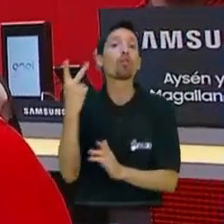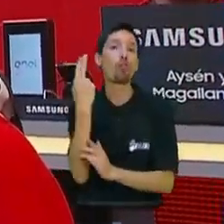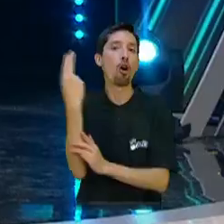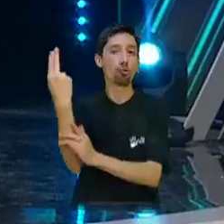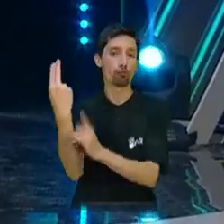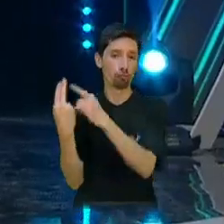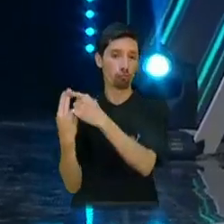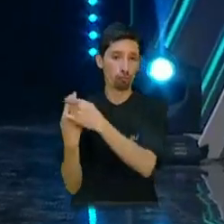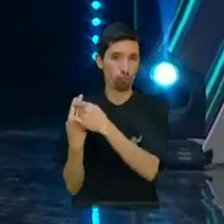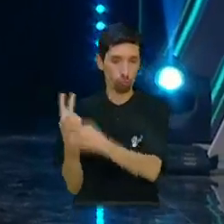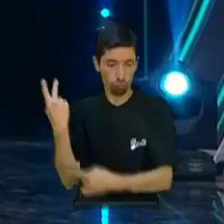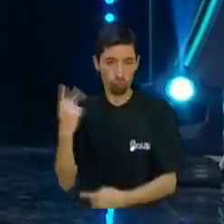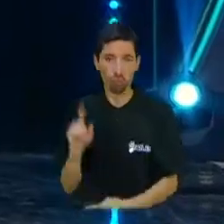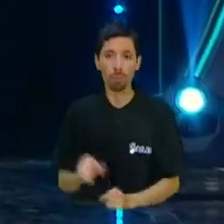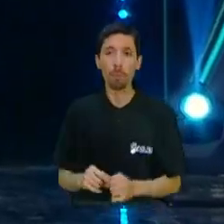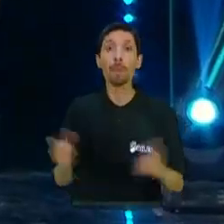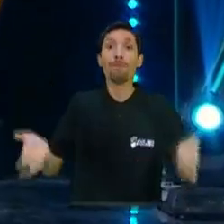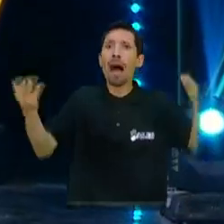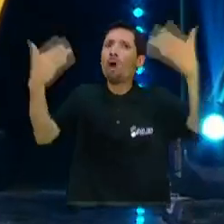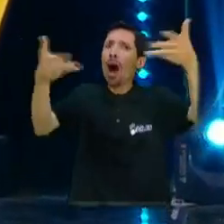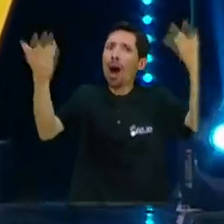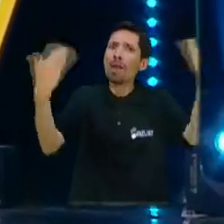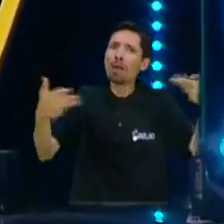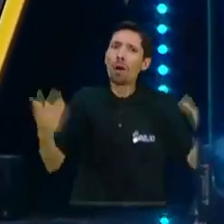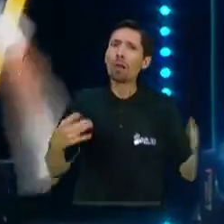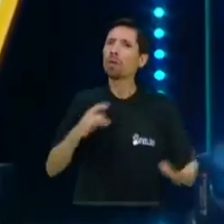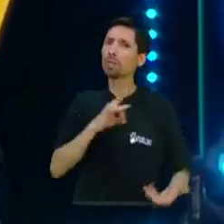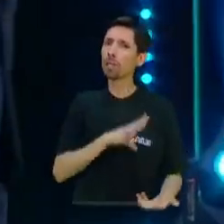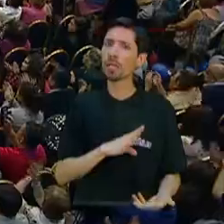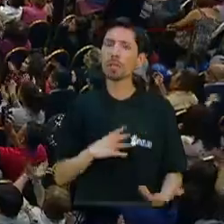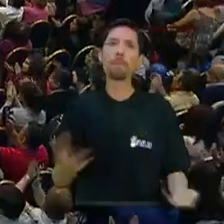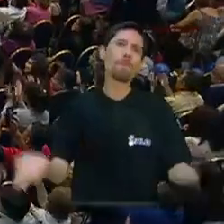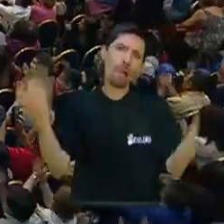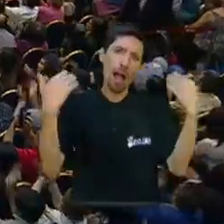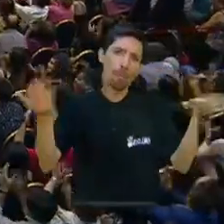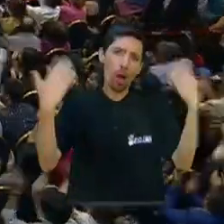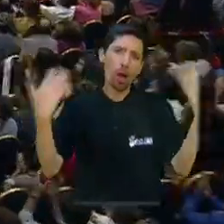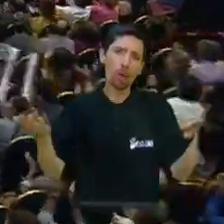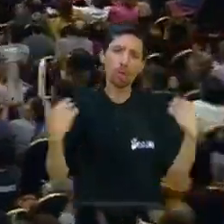ustedes. Sí, vamos a darle ánimo a todo Chile. ¡Vamos, Chile! ¡Vamos, vamos, vamos!